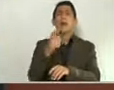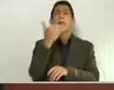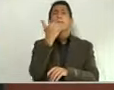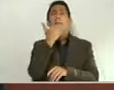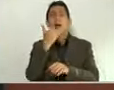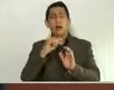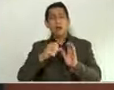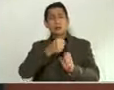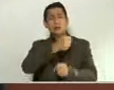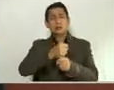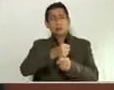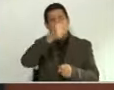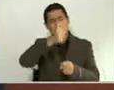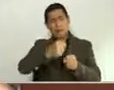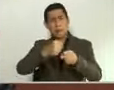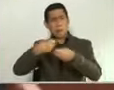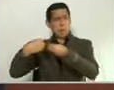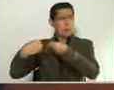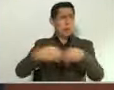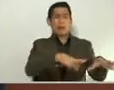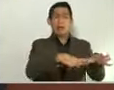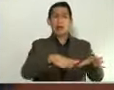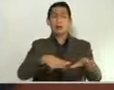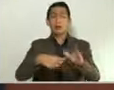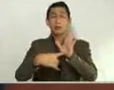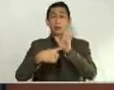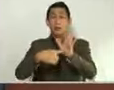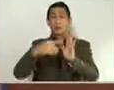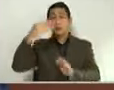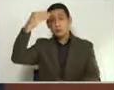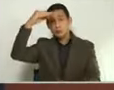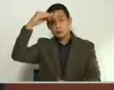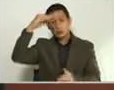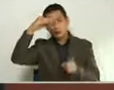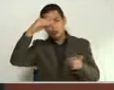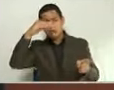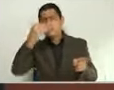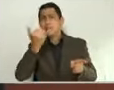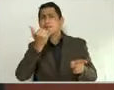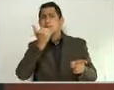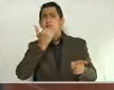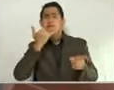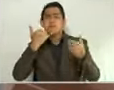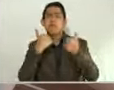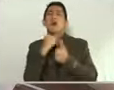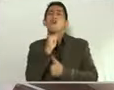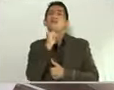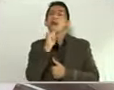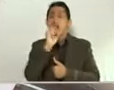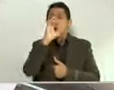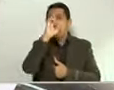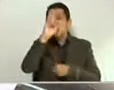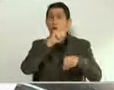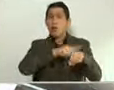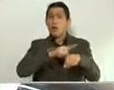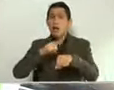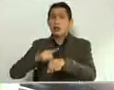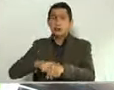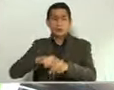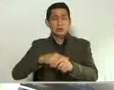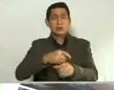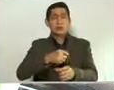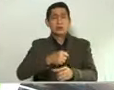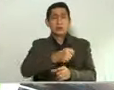cámara justamente. Mira, ubicando a esta persona, este mal guayaquileño. Aquí puedes ver, ahora, ¿qué están haciendo las